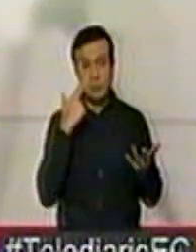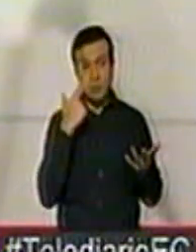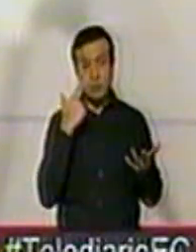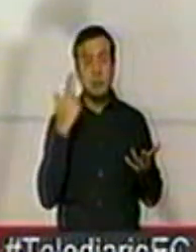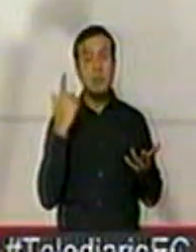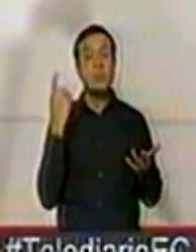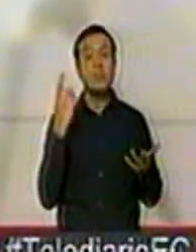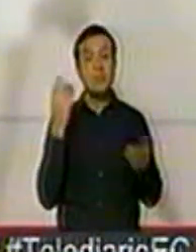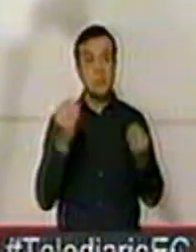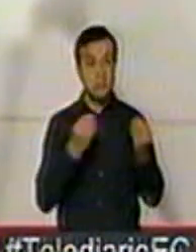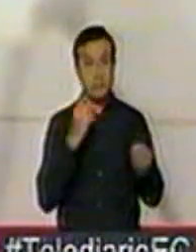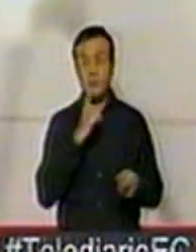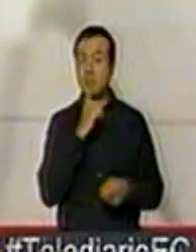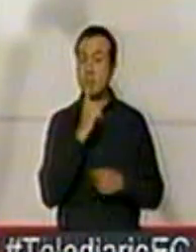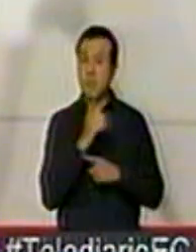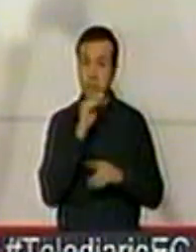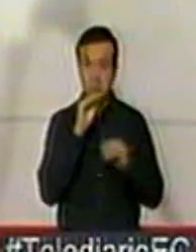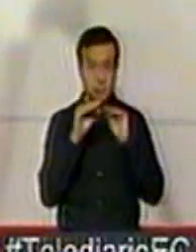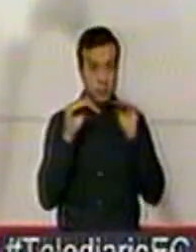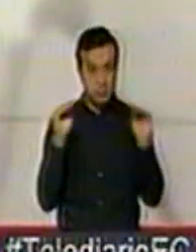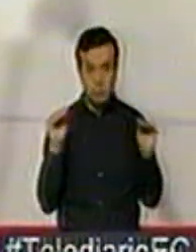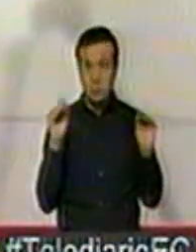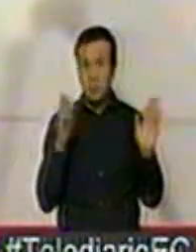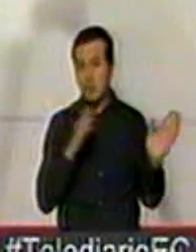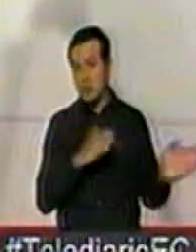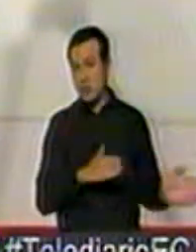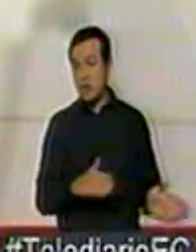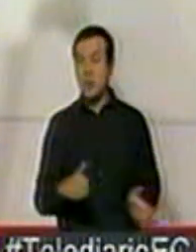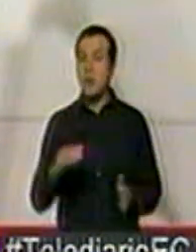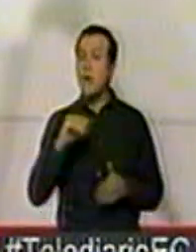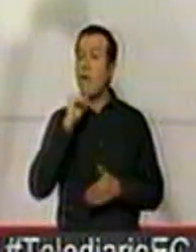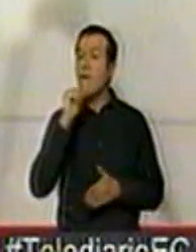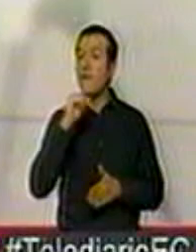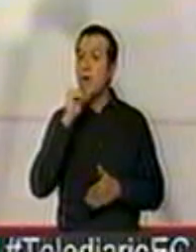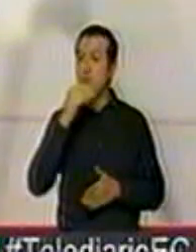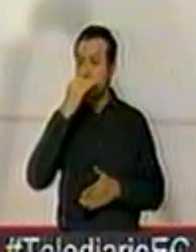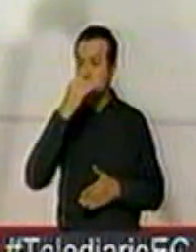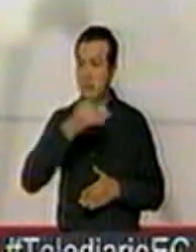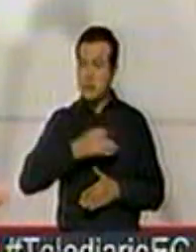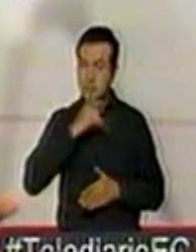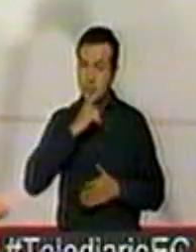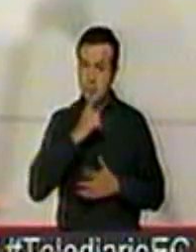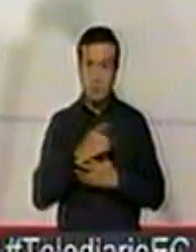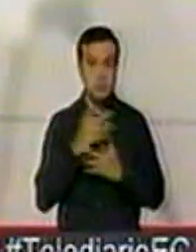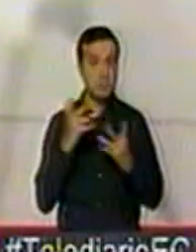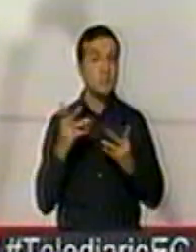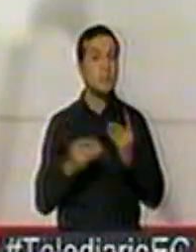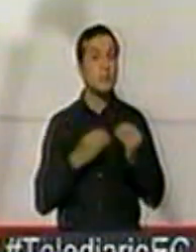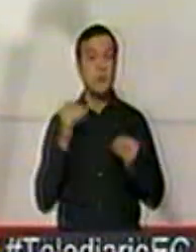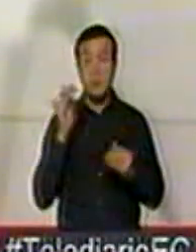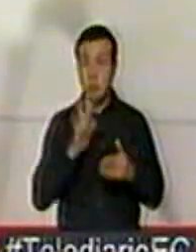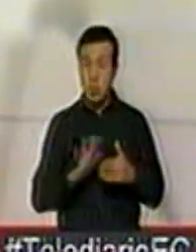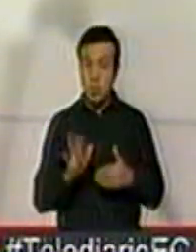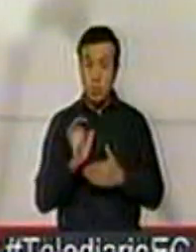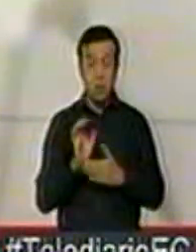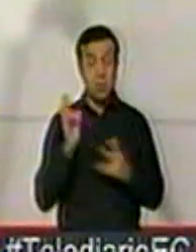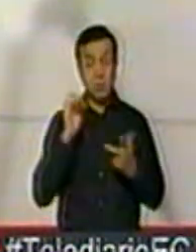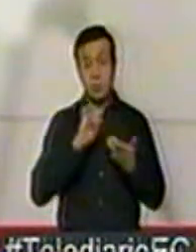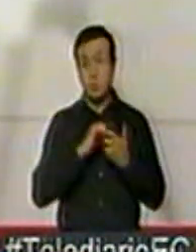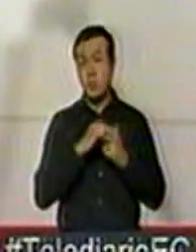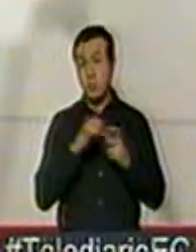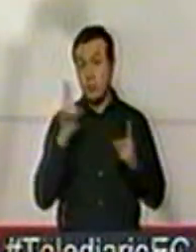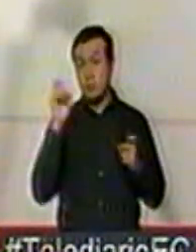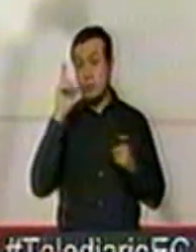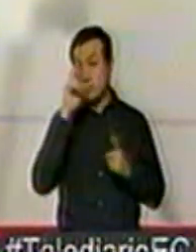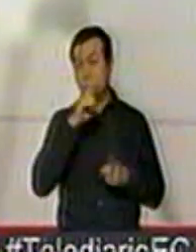pero eso es lo que digo. La interpretación que le damos y la falta de cumplimiento hacen que las cosas en el Ecuador a veces se vean al revés